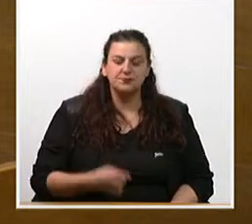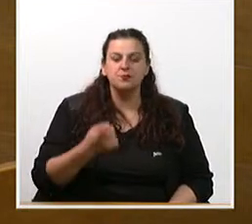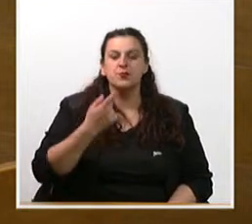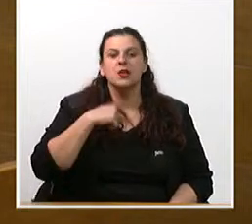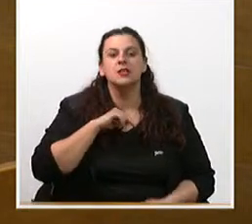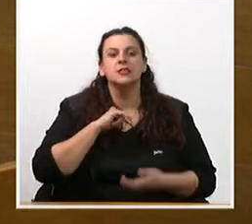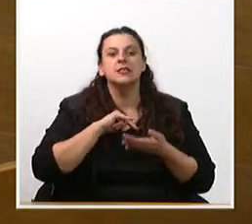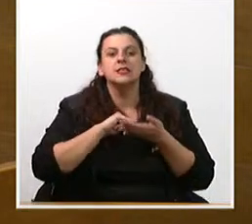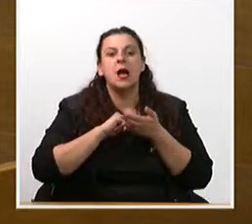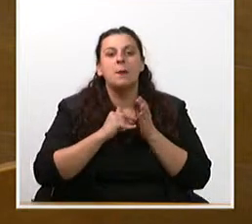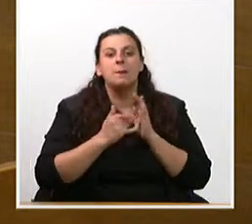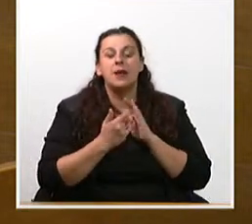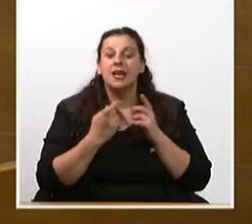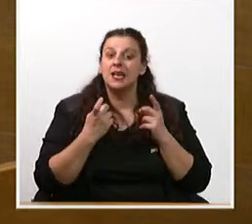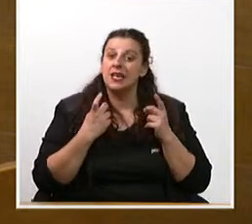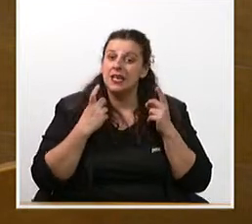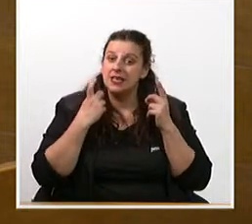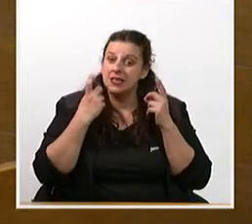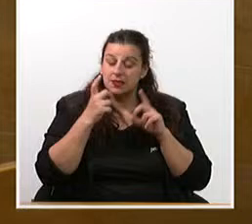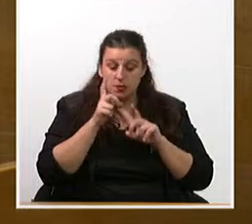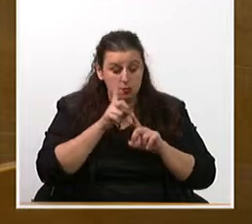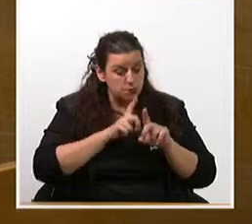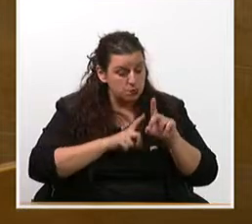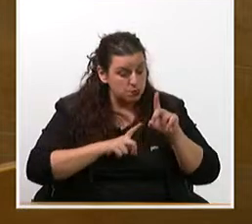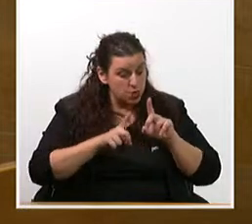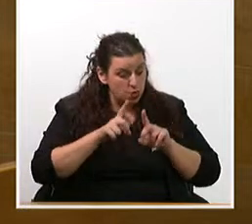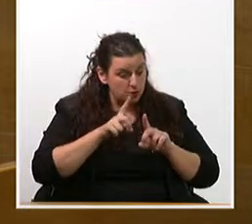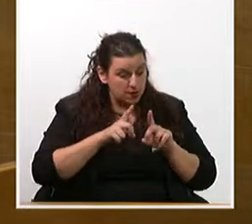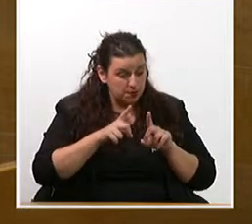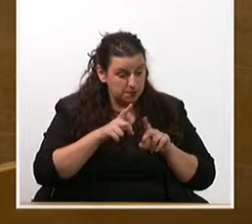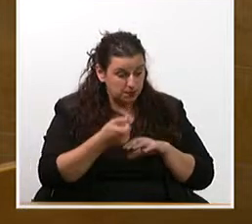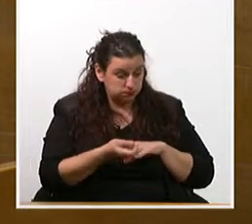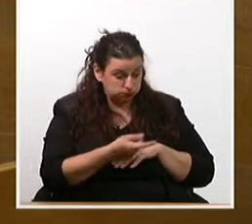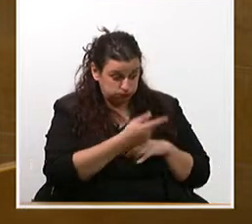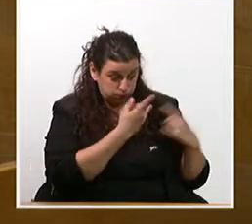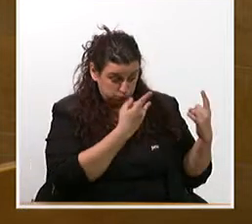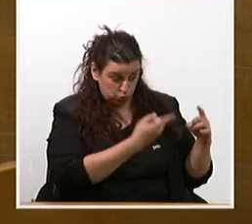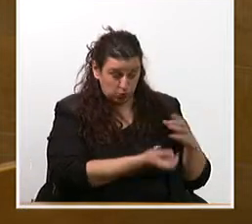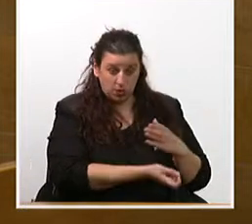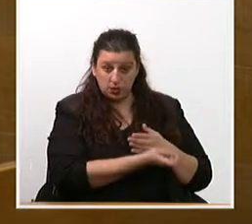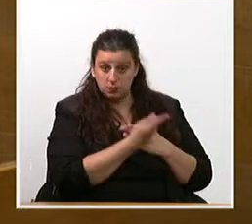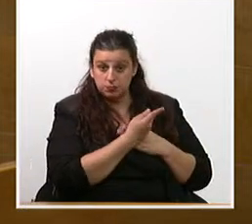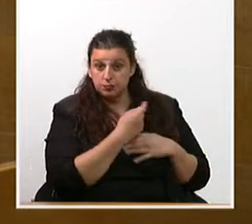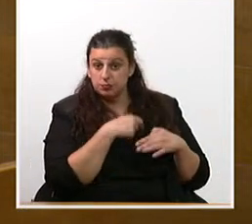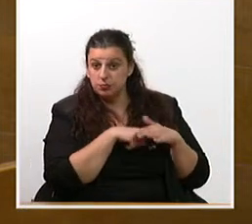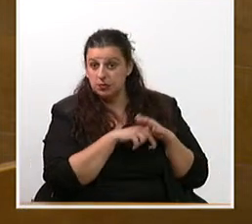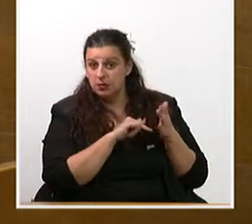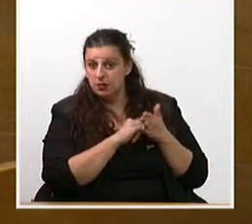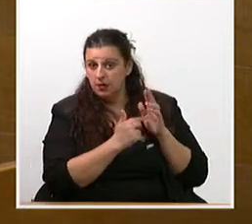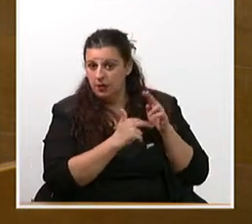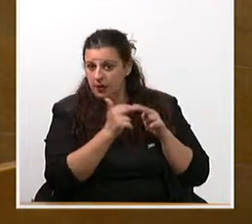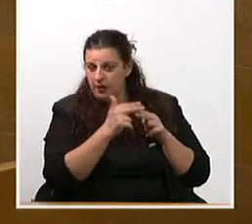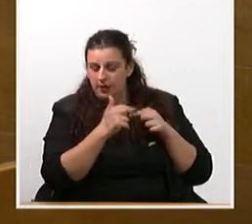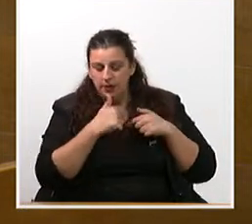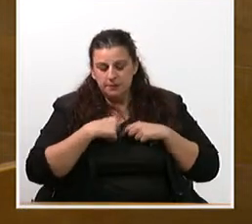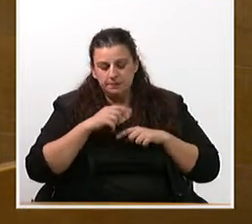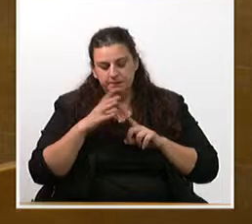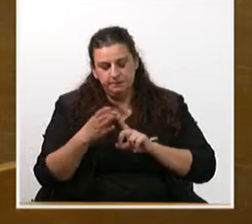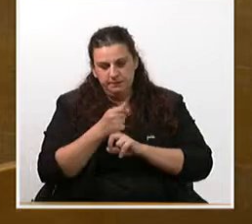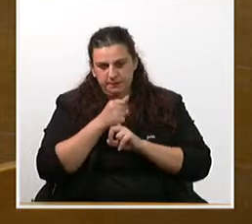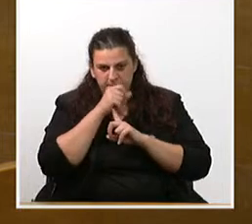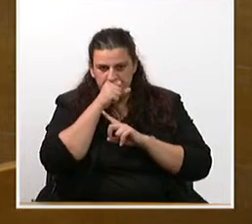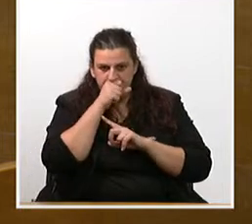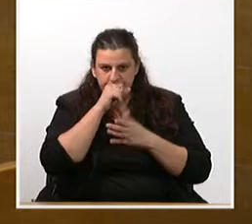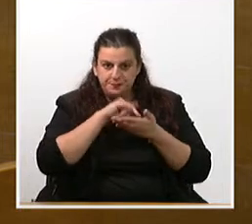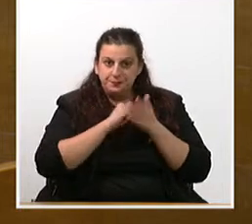intentar resolver todos los problemas que han ocasionado ustedes con la gestión del plan edificante plan edifican lo he dicho